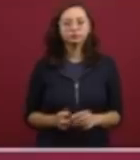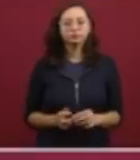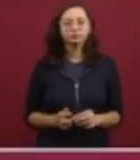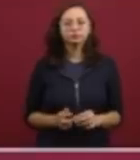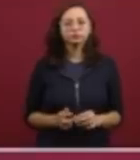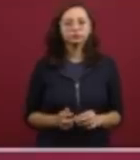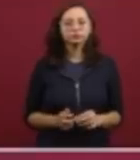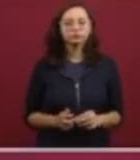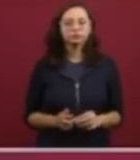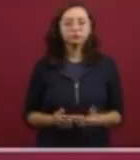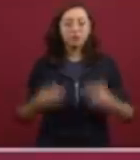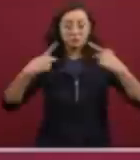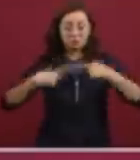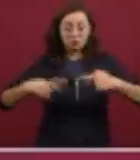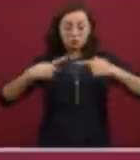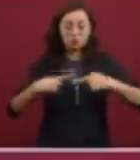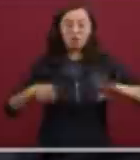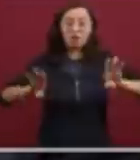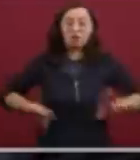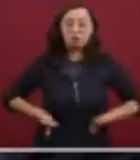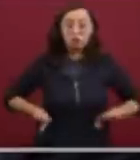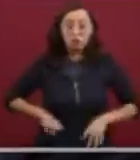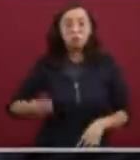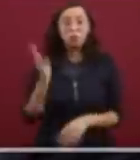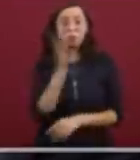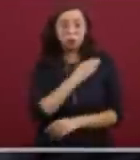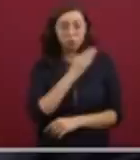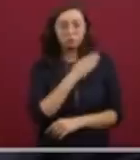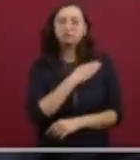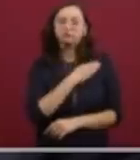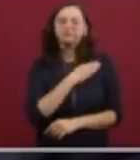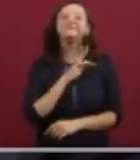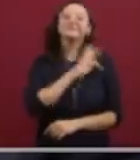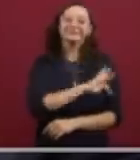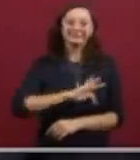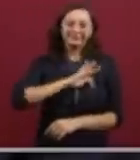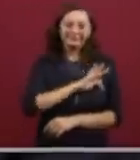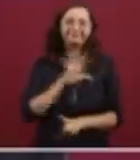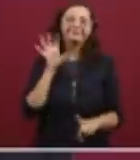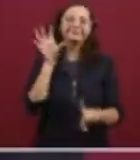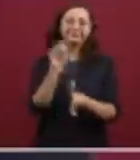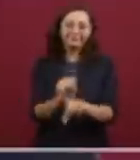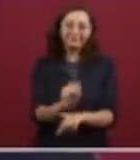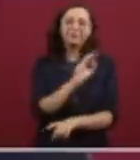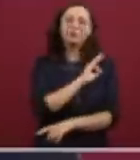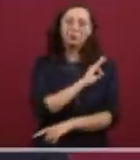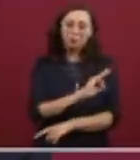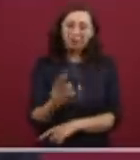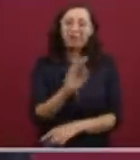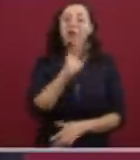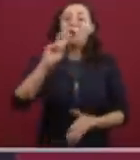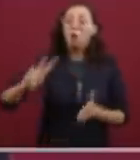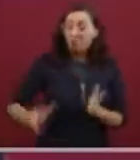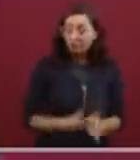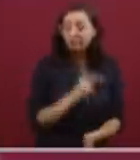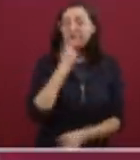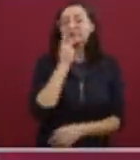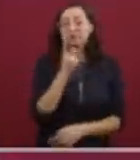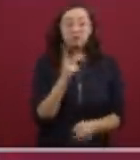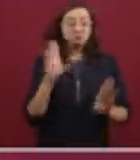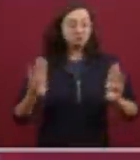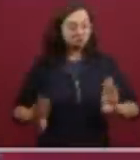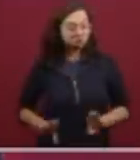siendo buenos podemos ser felices. Se los repito, solo